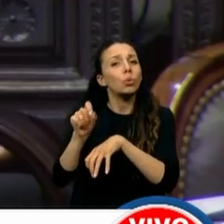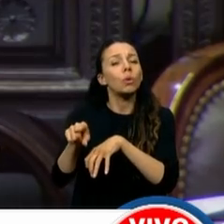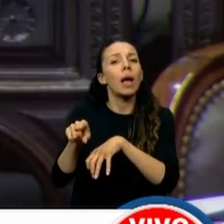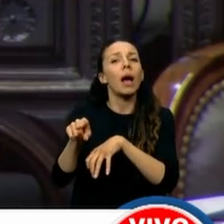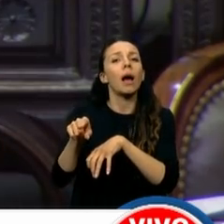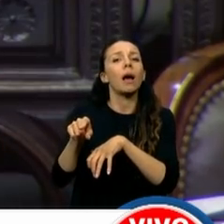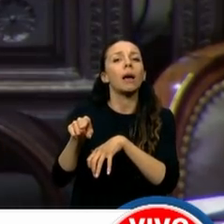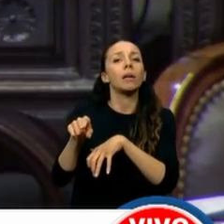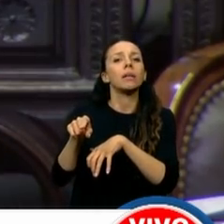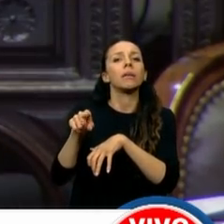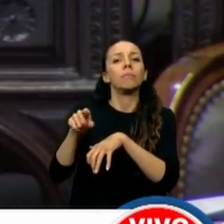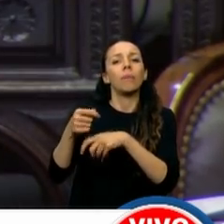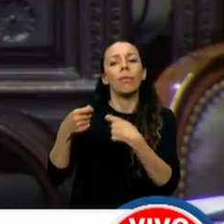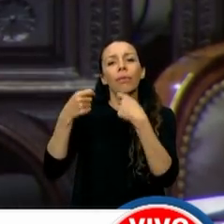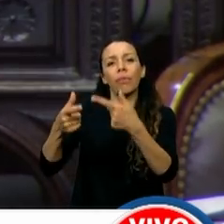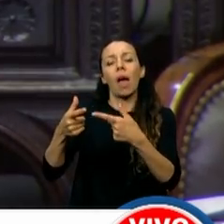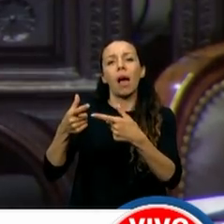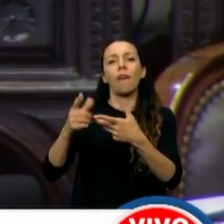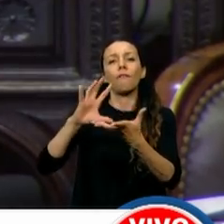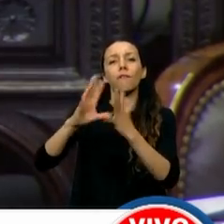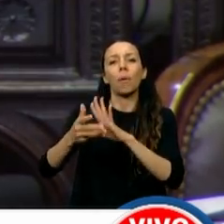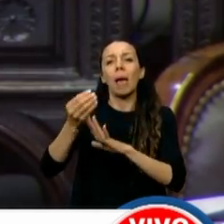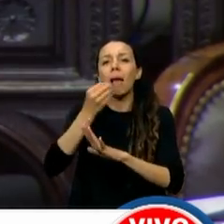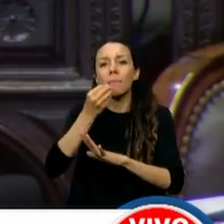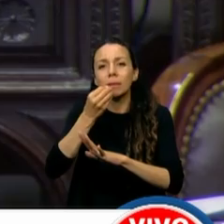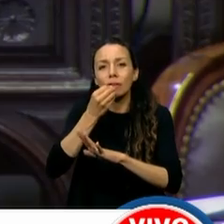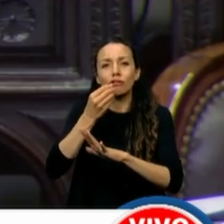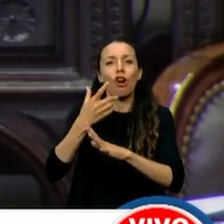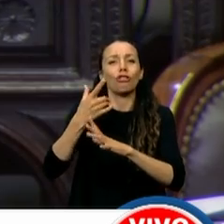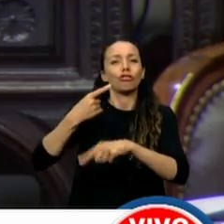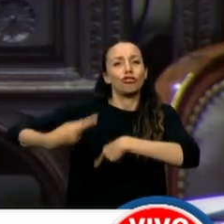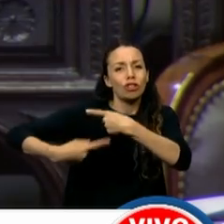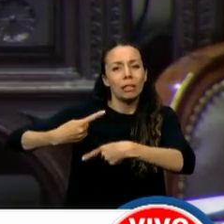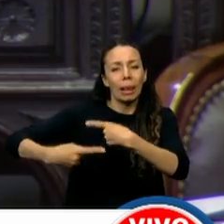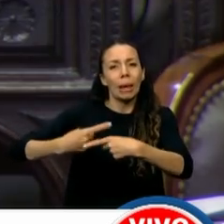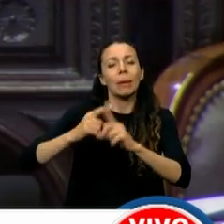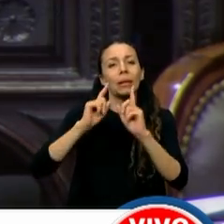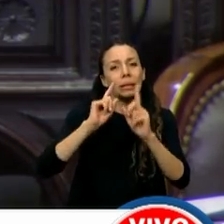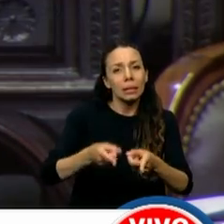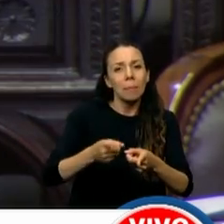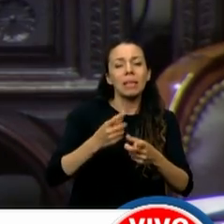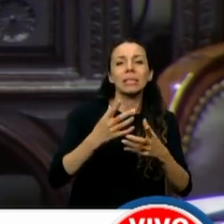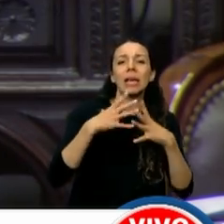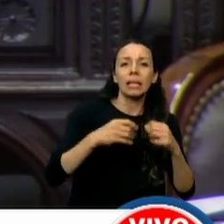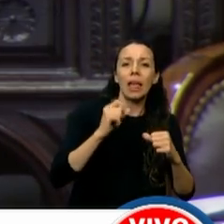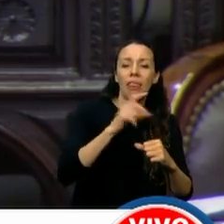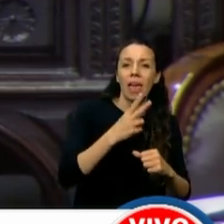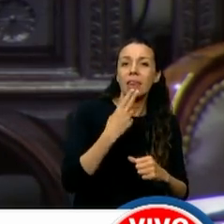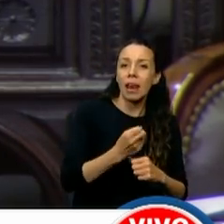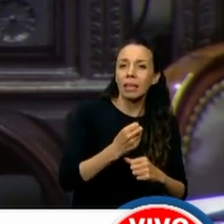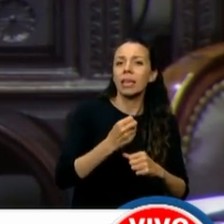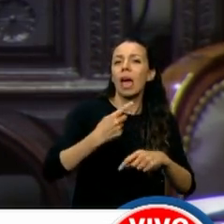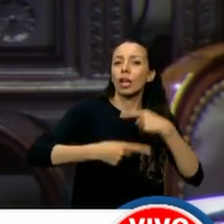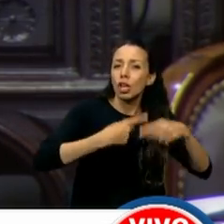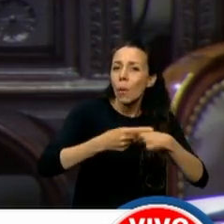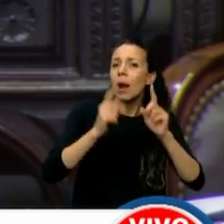el impulso de un sistema agroalimentario cada vez más sostenible las acciones llevadas a cabo por la secretaria de energía sobre energías renovables y uso